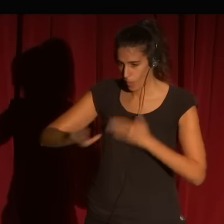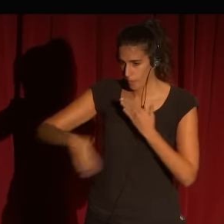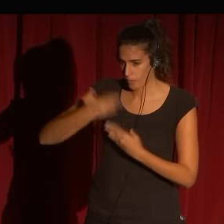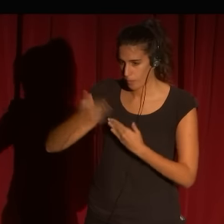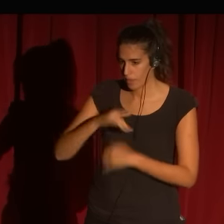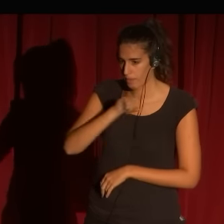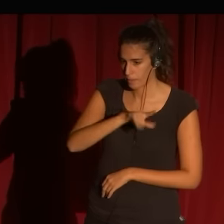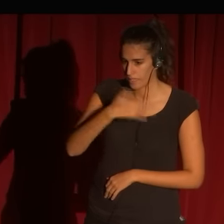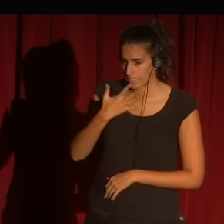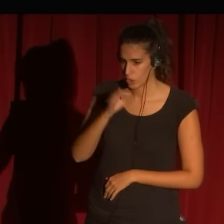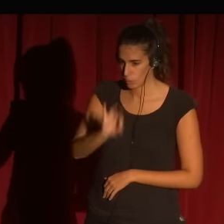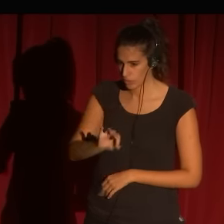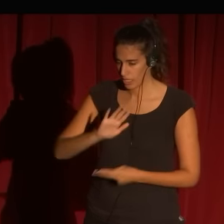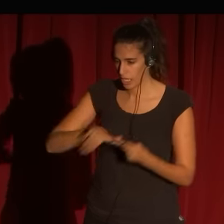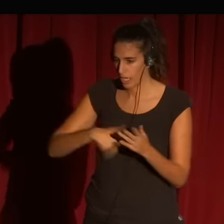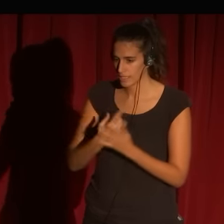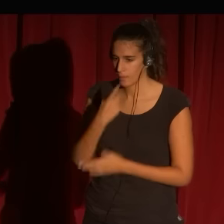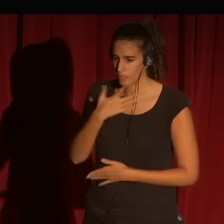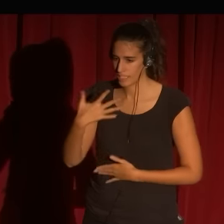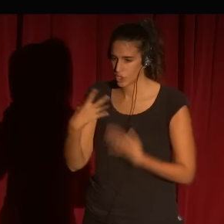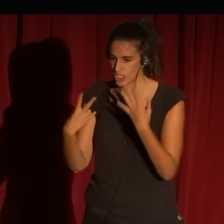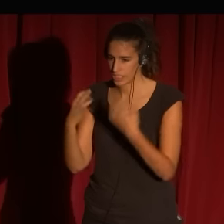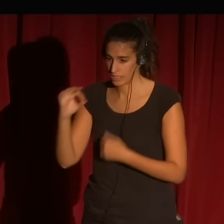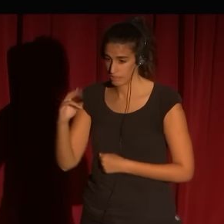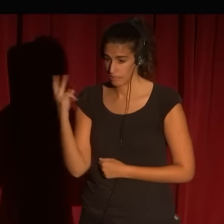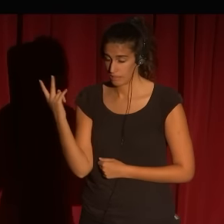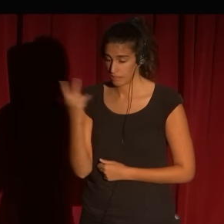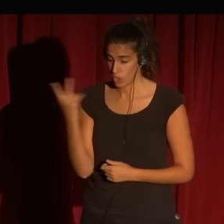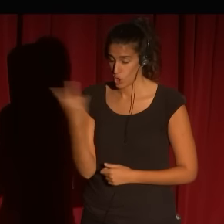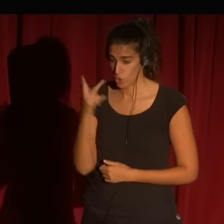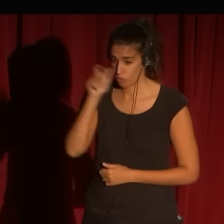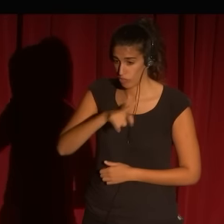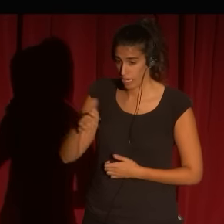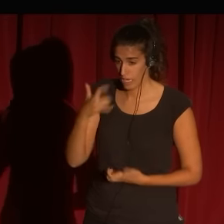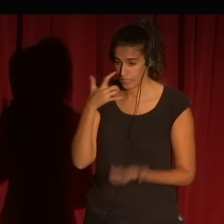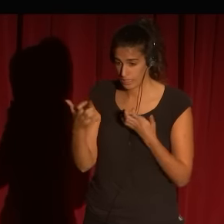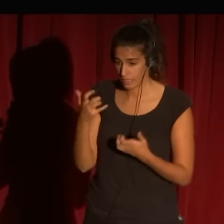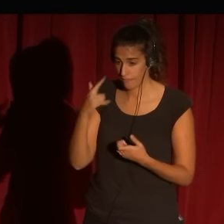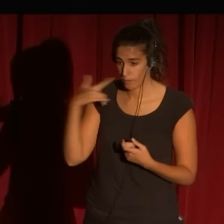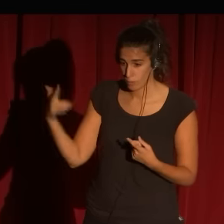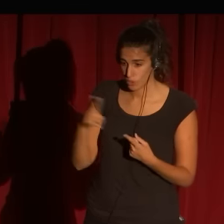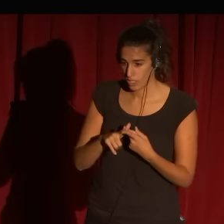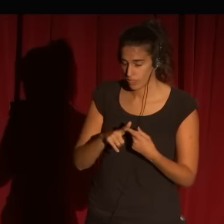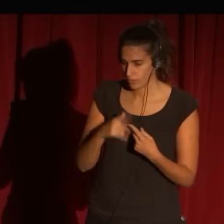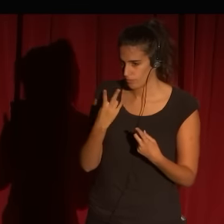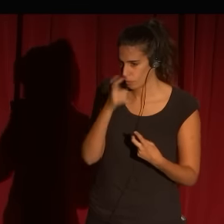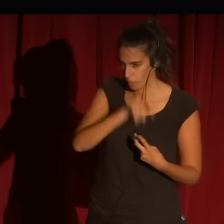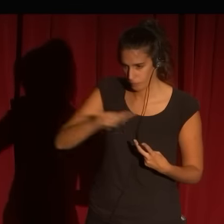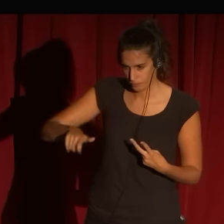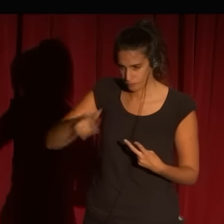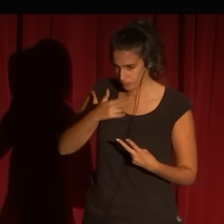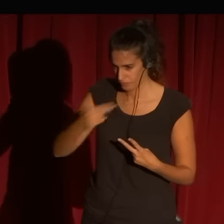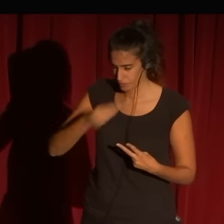desde 1550 hasta 1570 más o menos y cuyos Dos artistas más famosos son peter aen y joim beukelaer hay dos